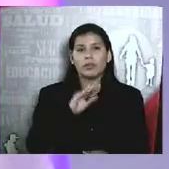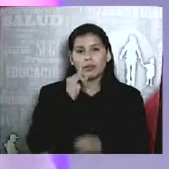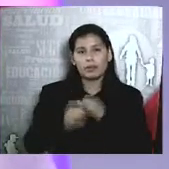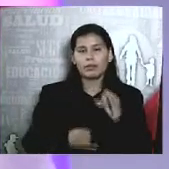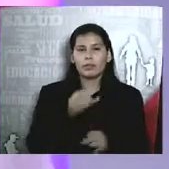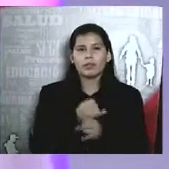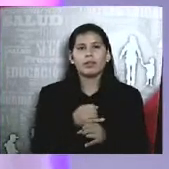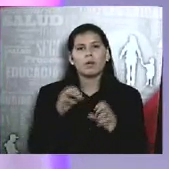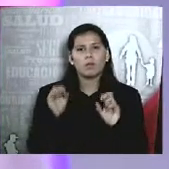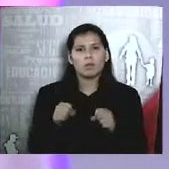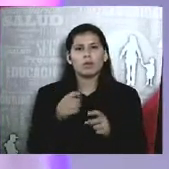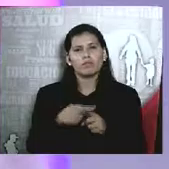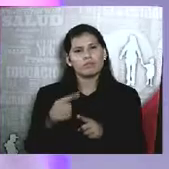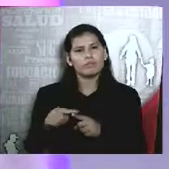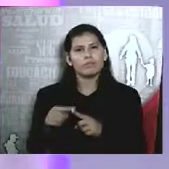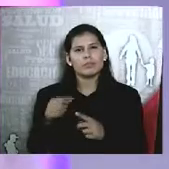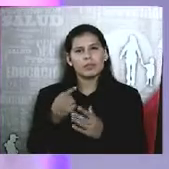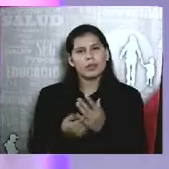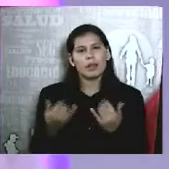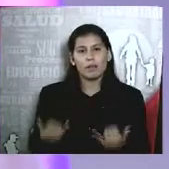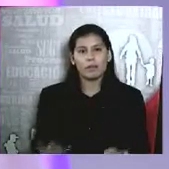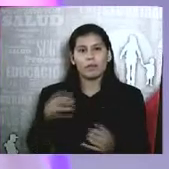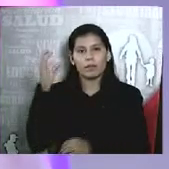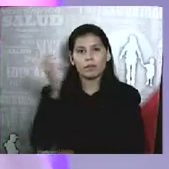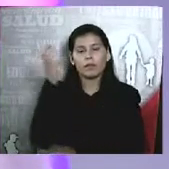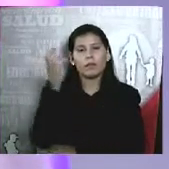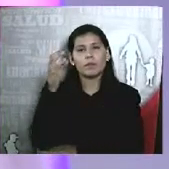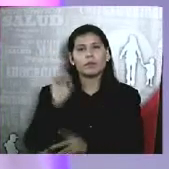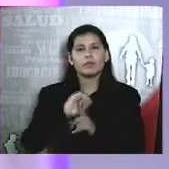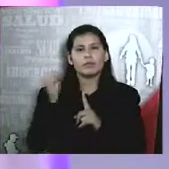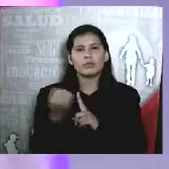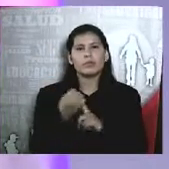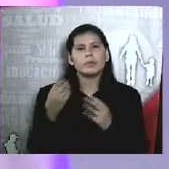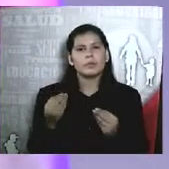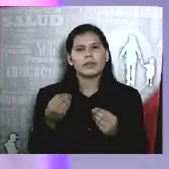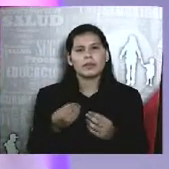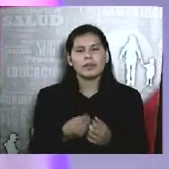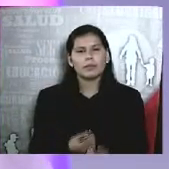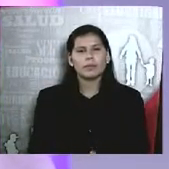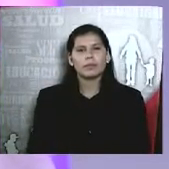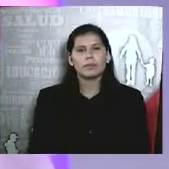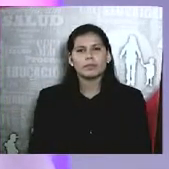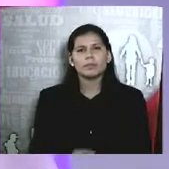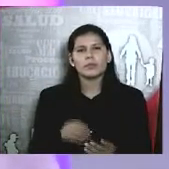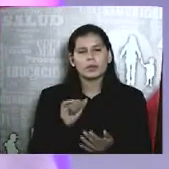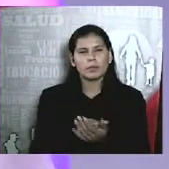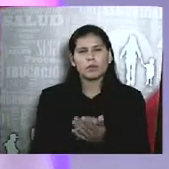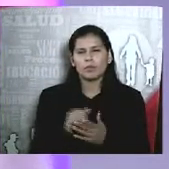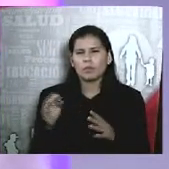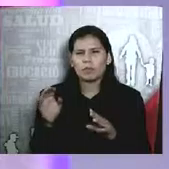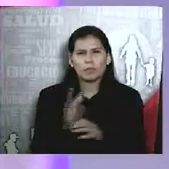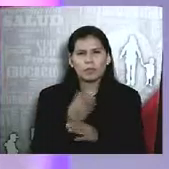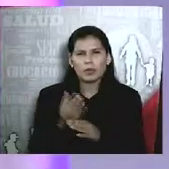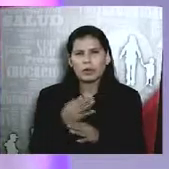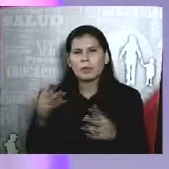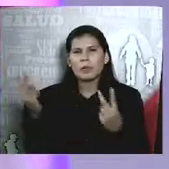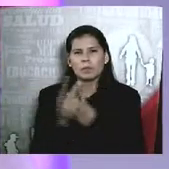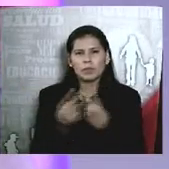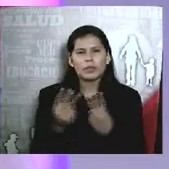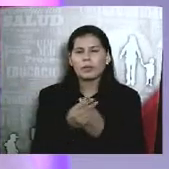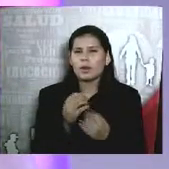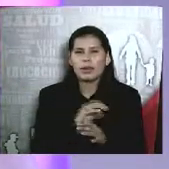un poderoso instrumento que tiene Colombia y la sociedad colombiana para romper círculos de violencia. Es un